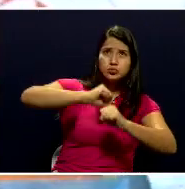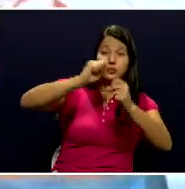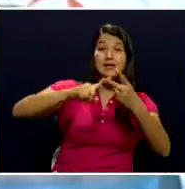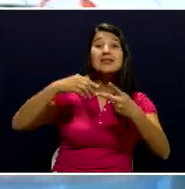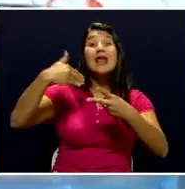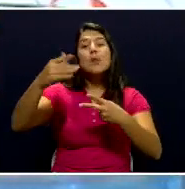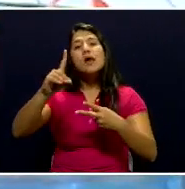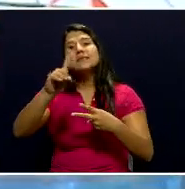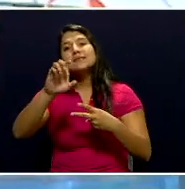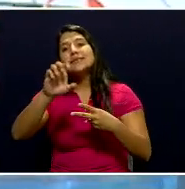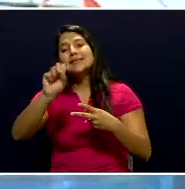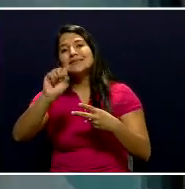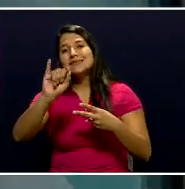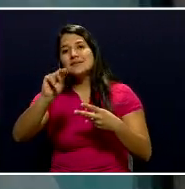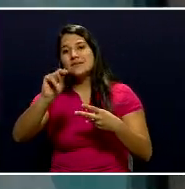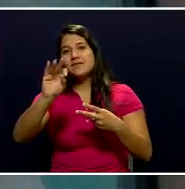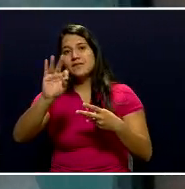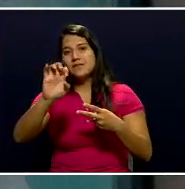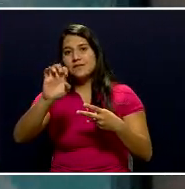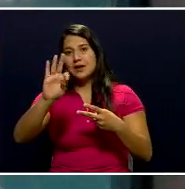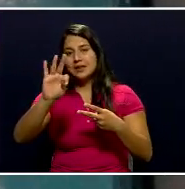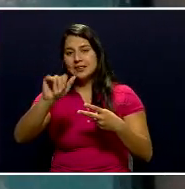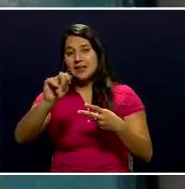después limpiar con alcohol. Hemos